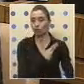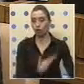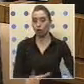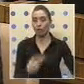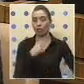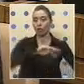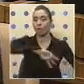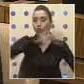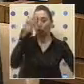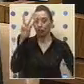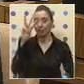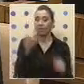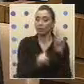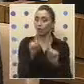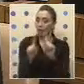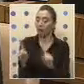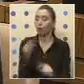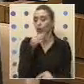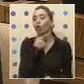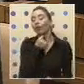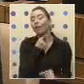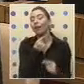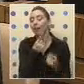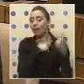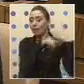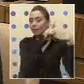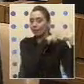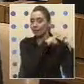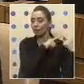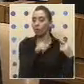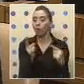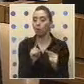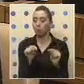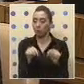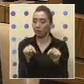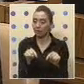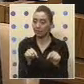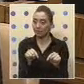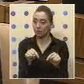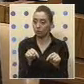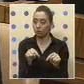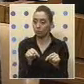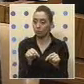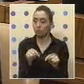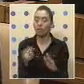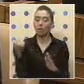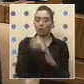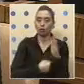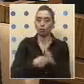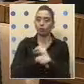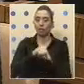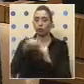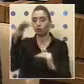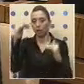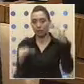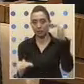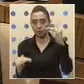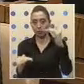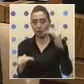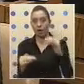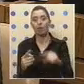la concertación como algunos añoran, es exactamente esto, la lucha contra la desigualdad y el abuso.